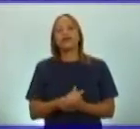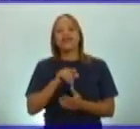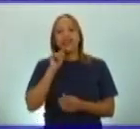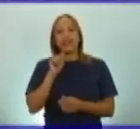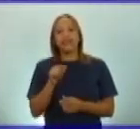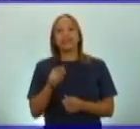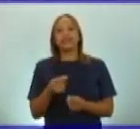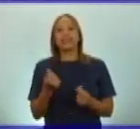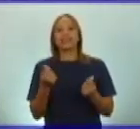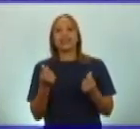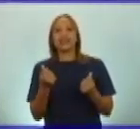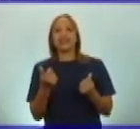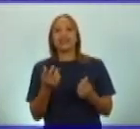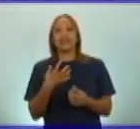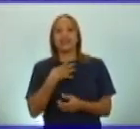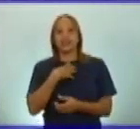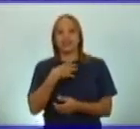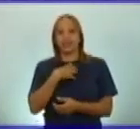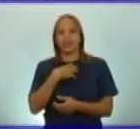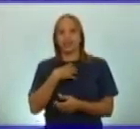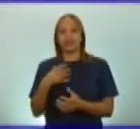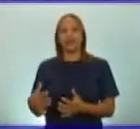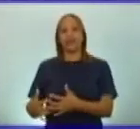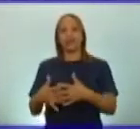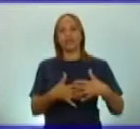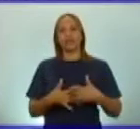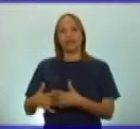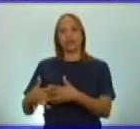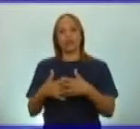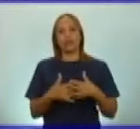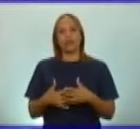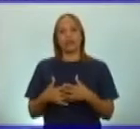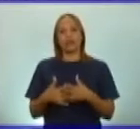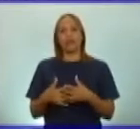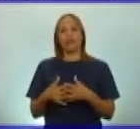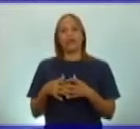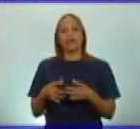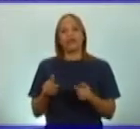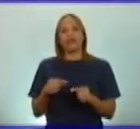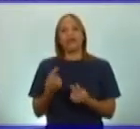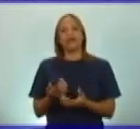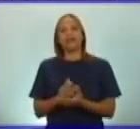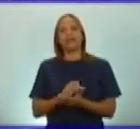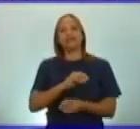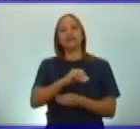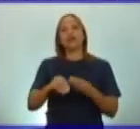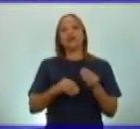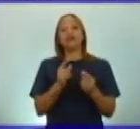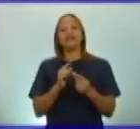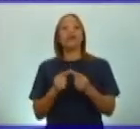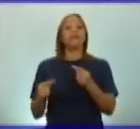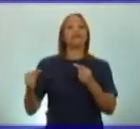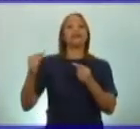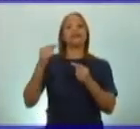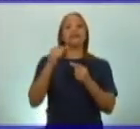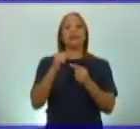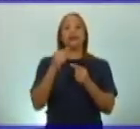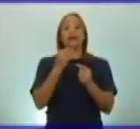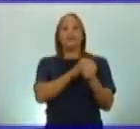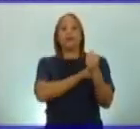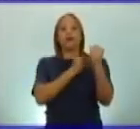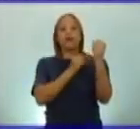gran riqueza que alcanzó, ese gran beneficio económico, a tal punto que se convierte en la principal potencia económica del